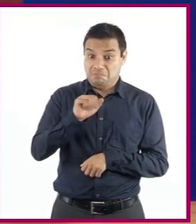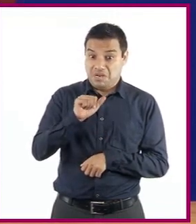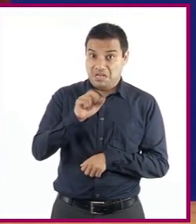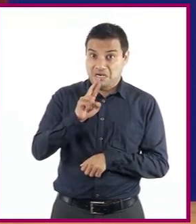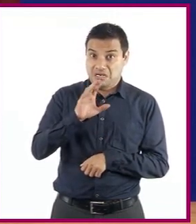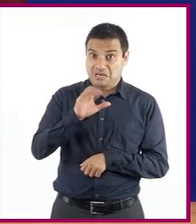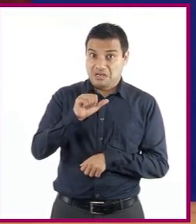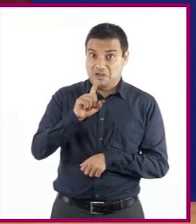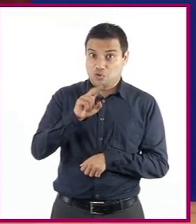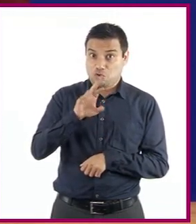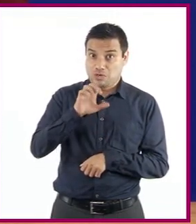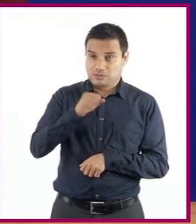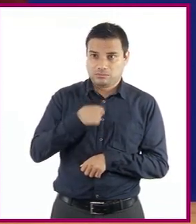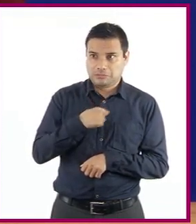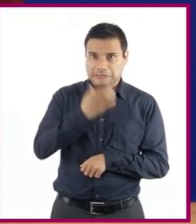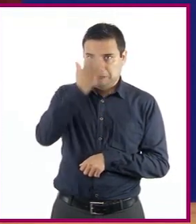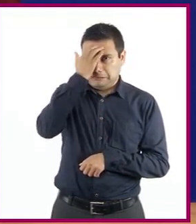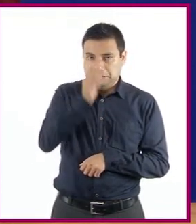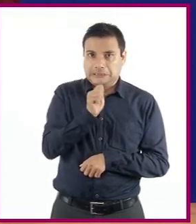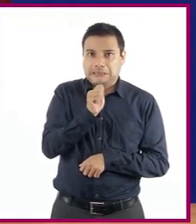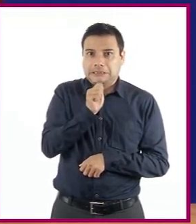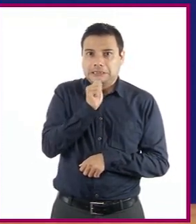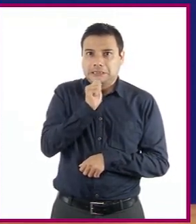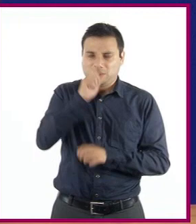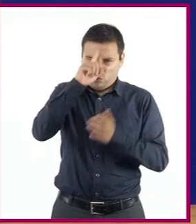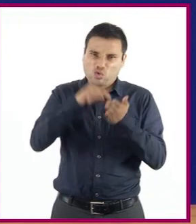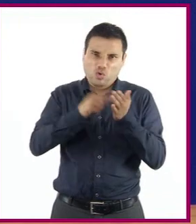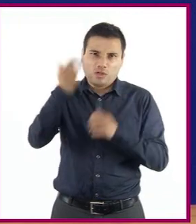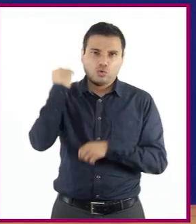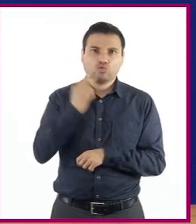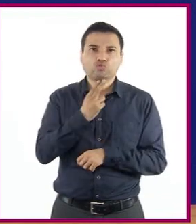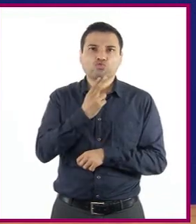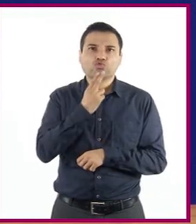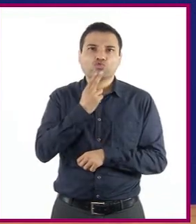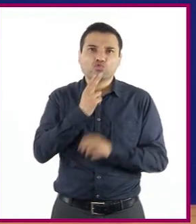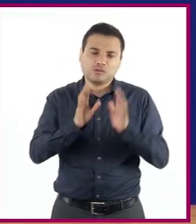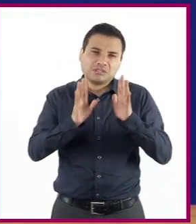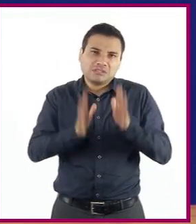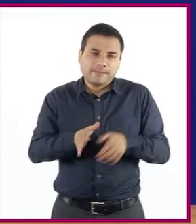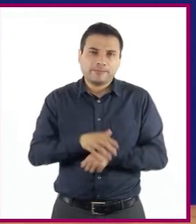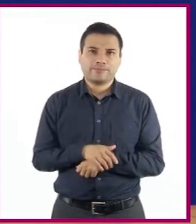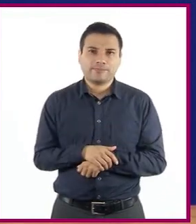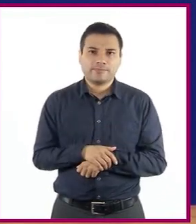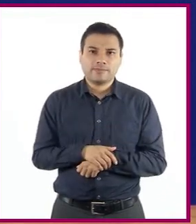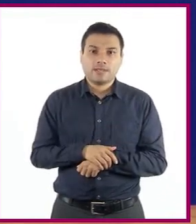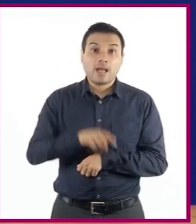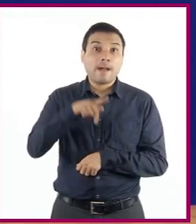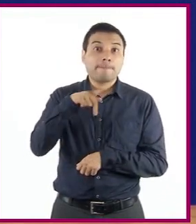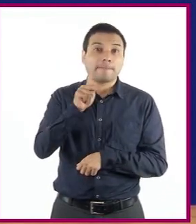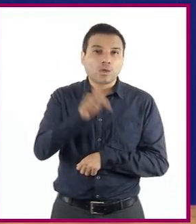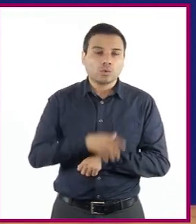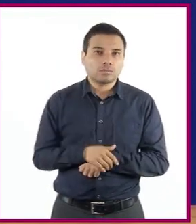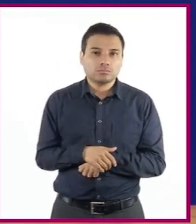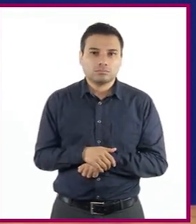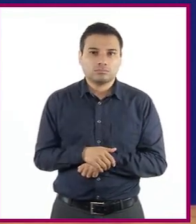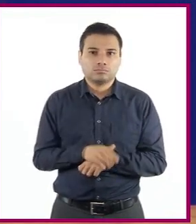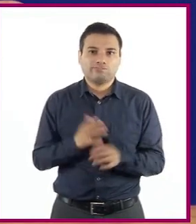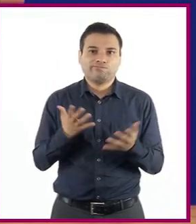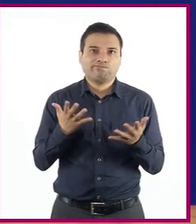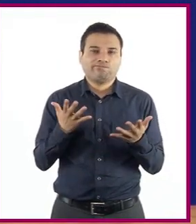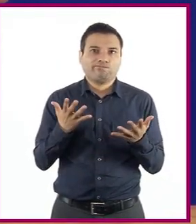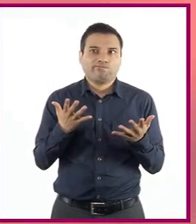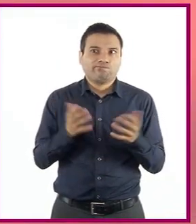discurso. Seguramente los he utilizado al momento de escribir una carta. Sin embargo, en este momento no podría responder a